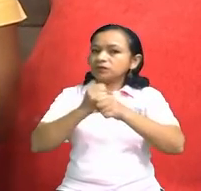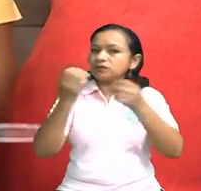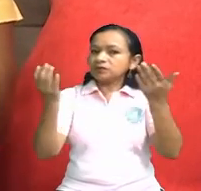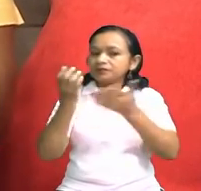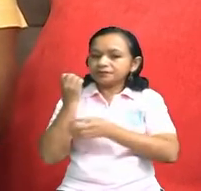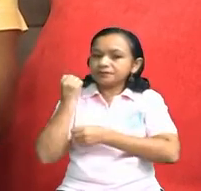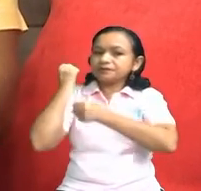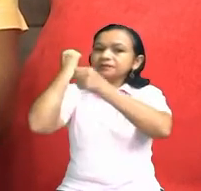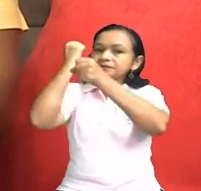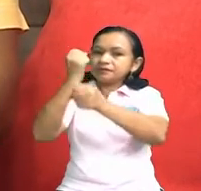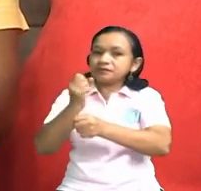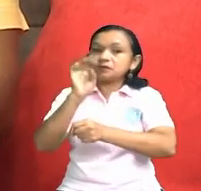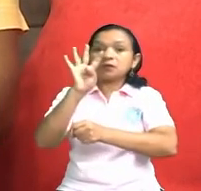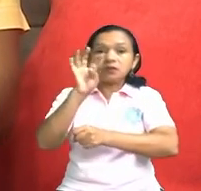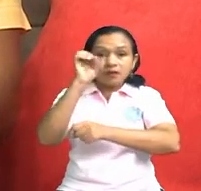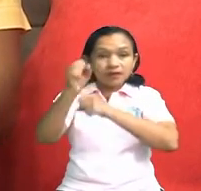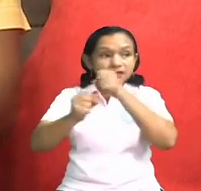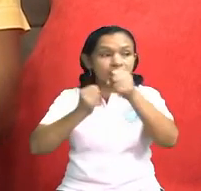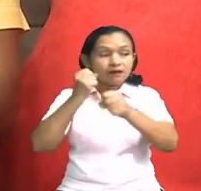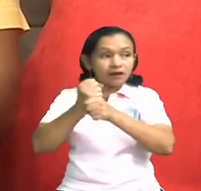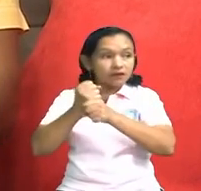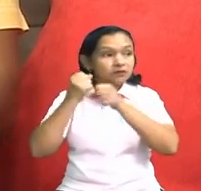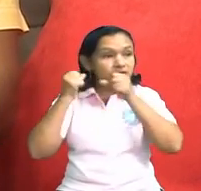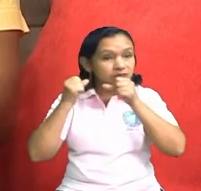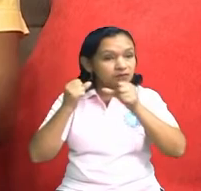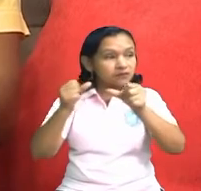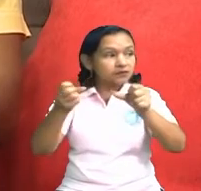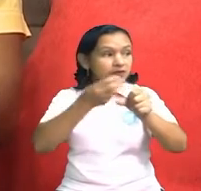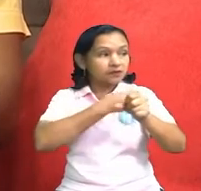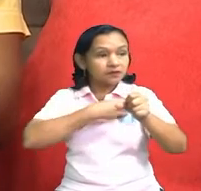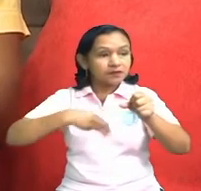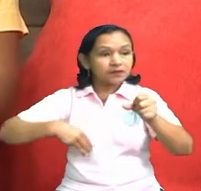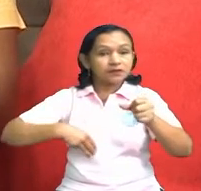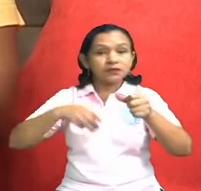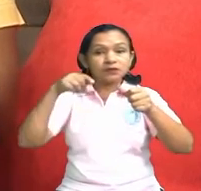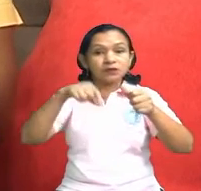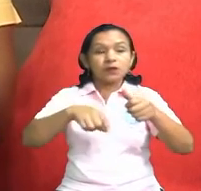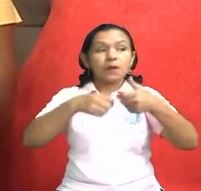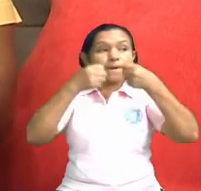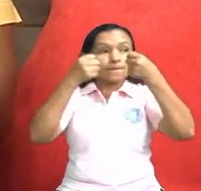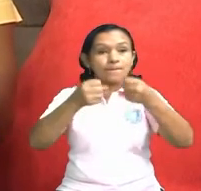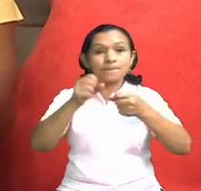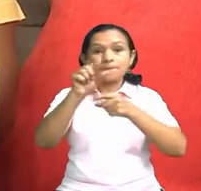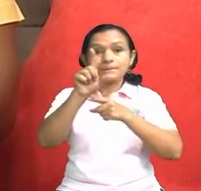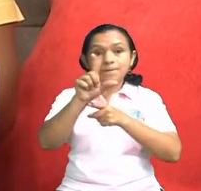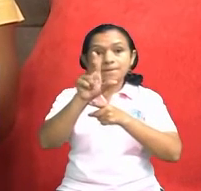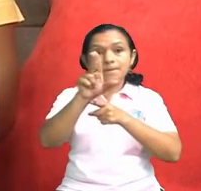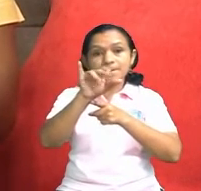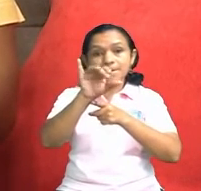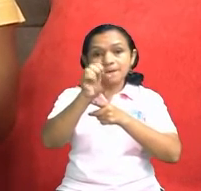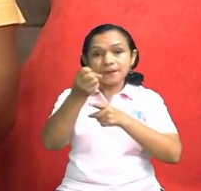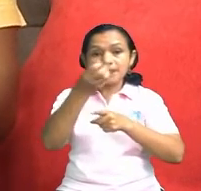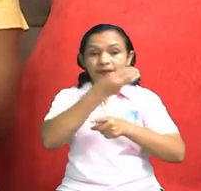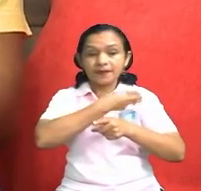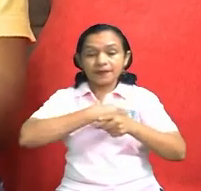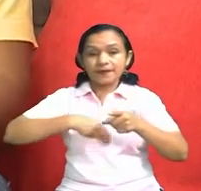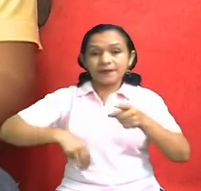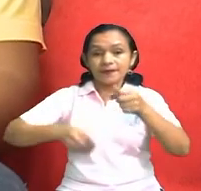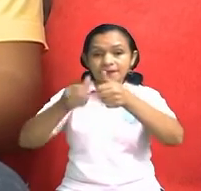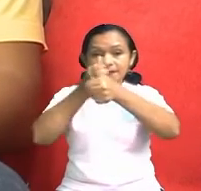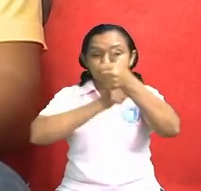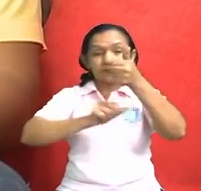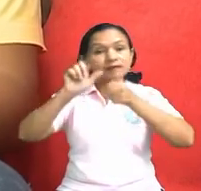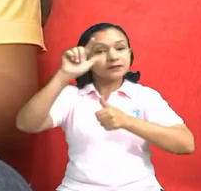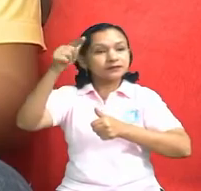aniversario de fundación del Ministerio de Gobernación, antes Ministerio del Interior, con nosotros el compañero Luis Caña, viceministro de